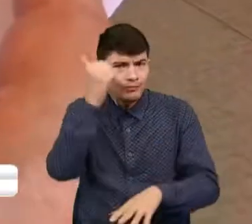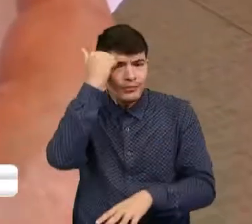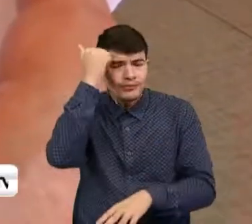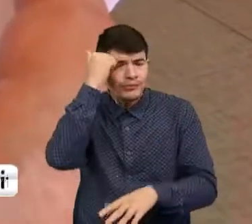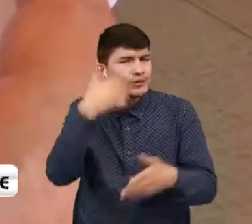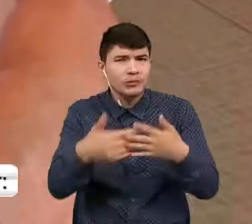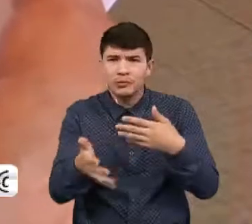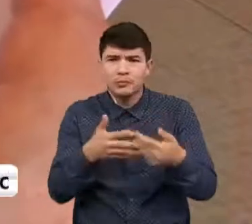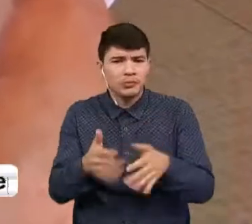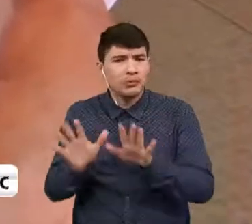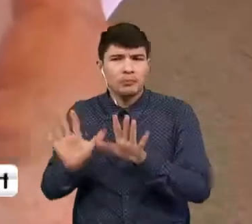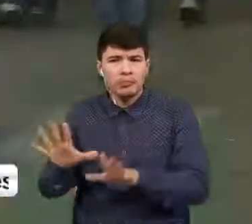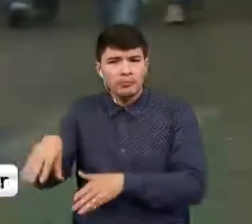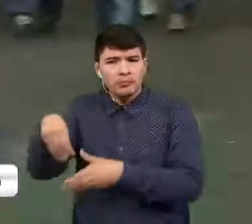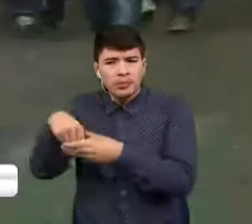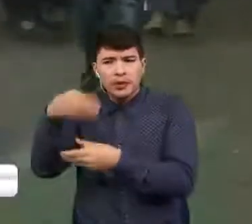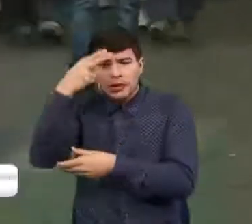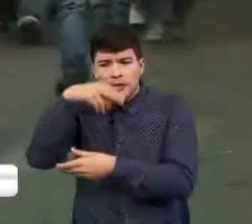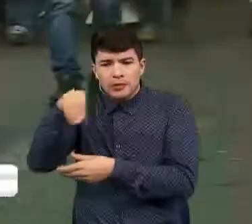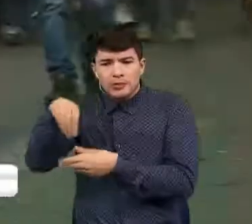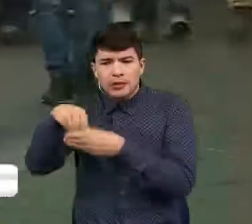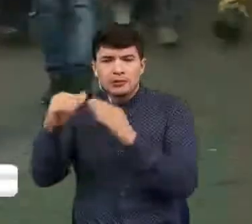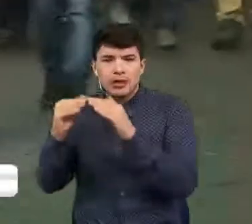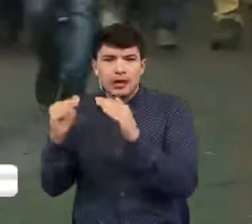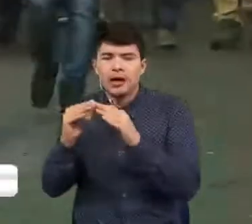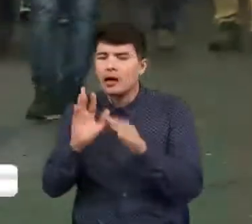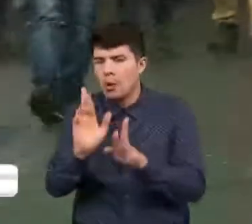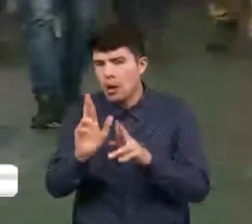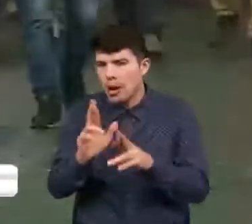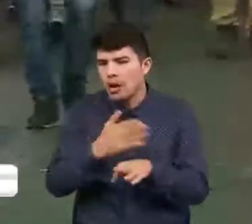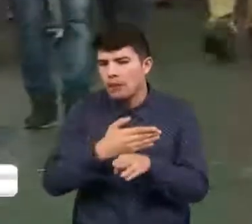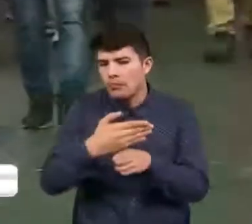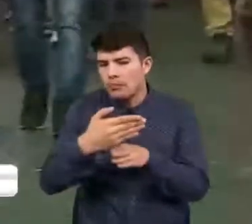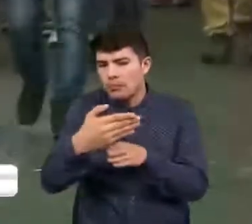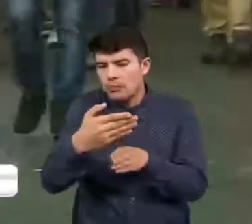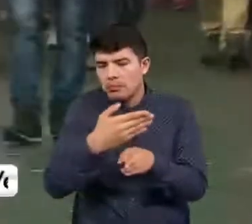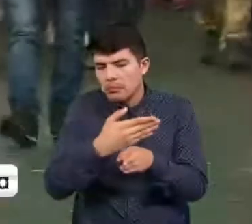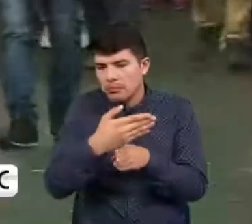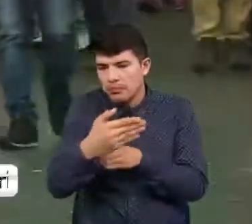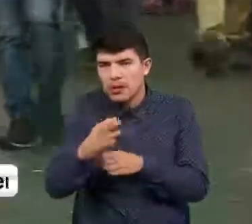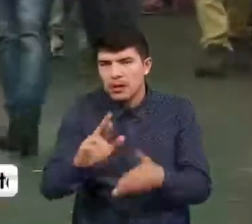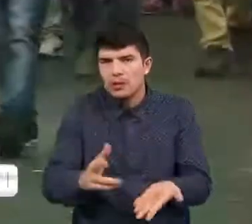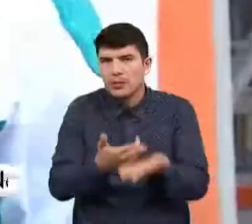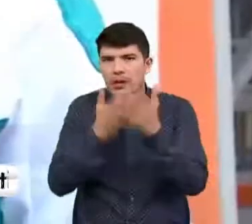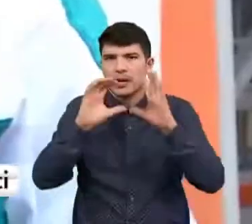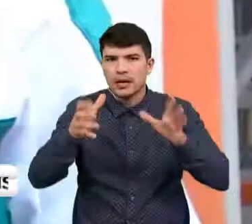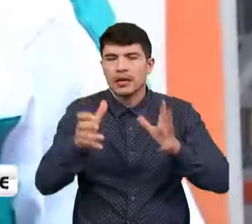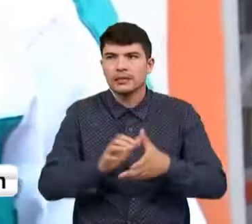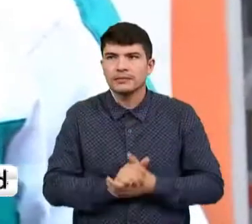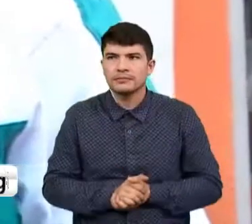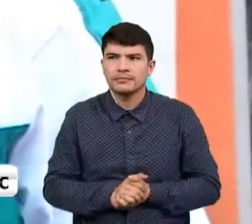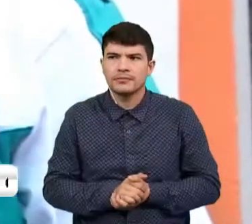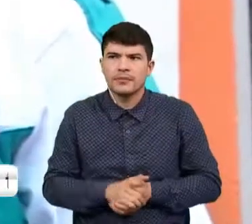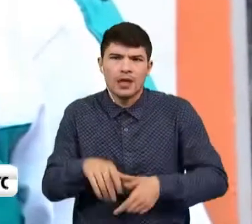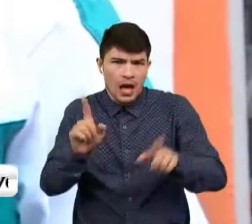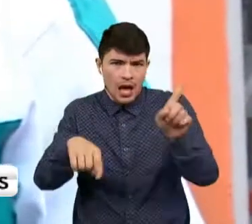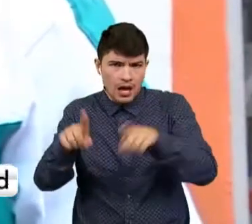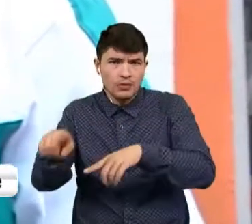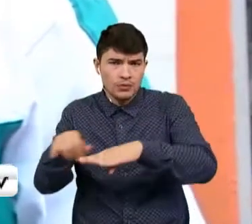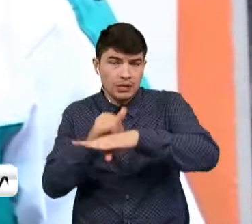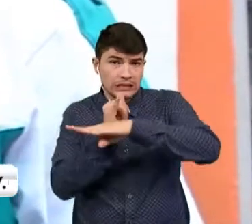pese a esas actividades espera que se recuperen las clases pronto en lo corrido de este 2017 hay muchos en muchas instituciones